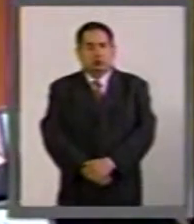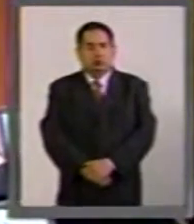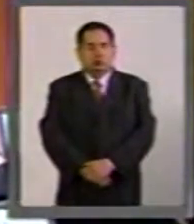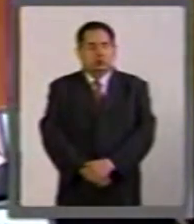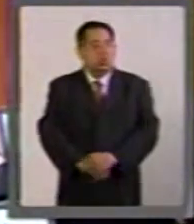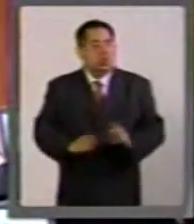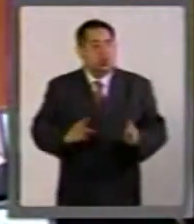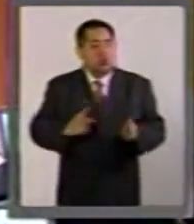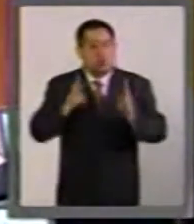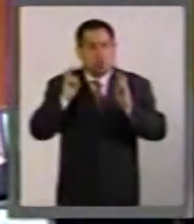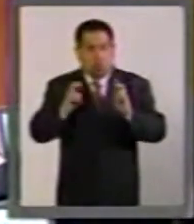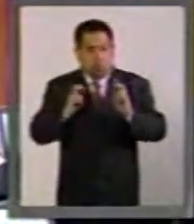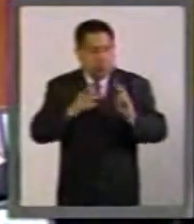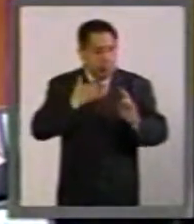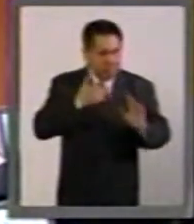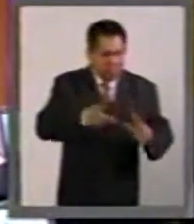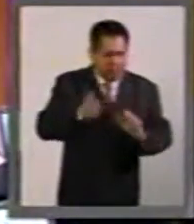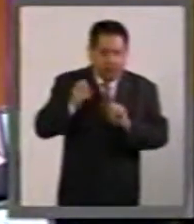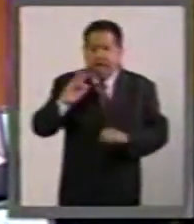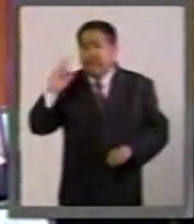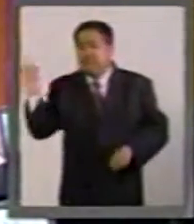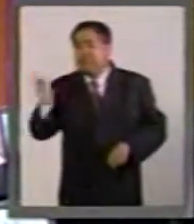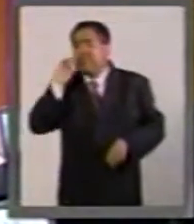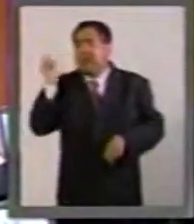El robo de combustible es un delito federal.